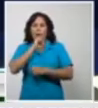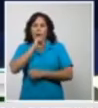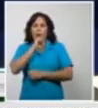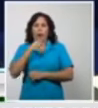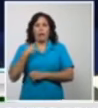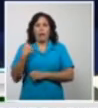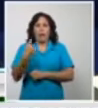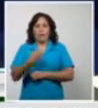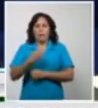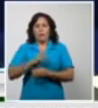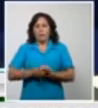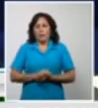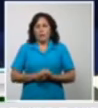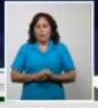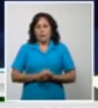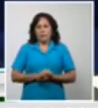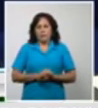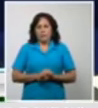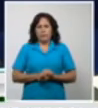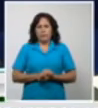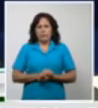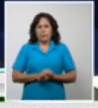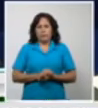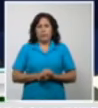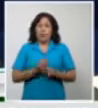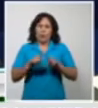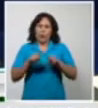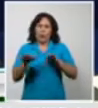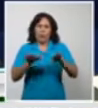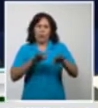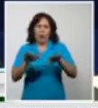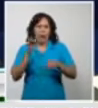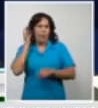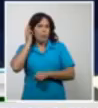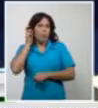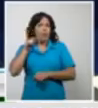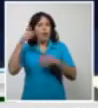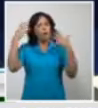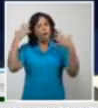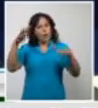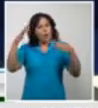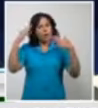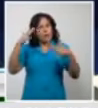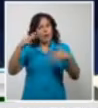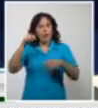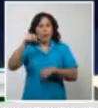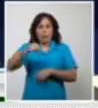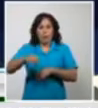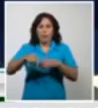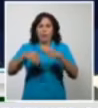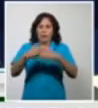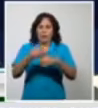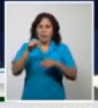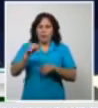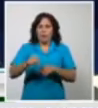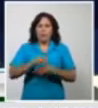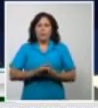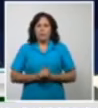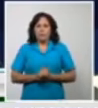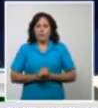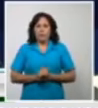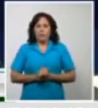son madres ya por su condición de mujer. Una felicitación en el día de hoy, una